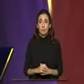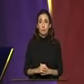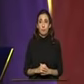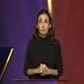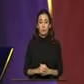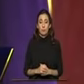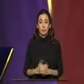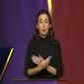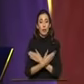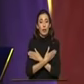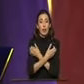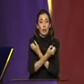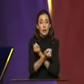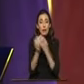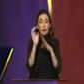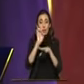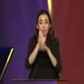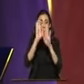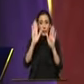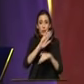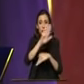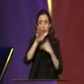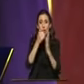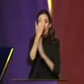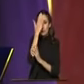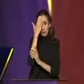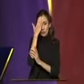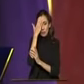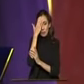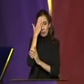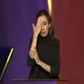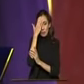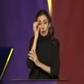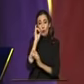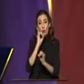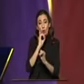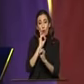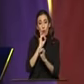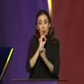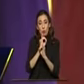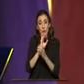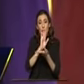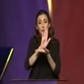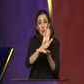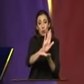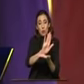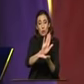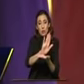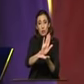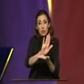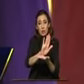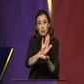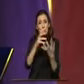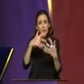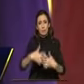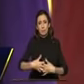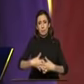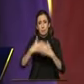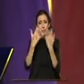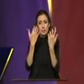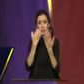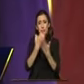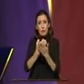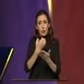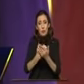Queridas y queridos compatriotas, todos saben que encontramos un Instituto Ecuatoriano de Seguridad Social, el IES, en crisis.